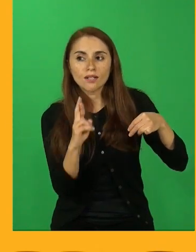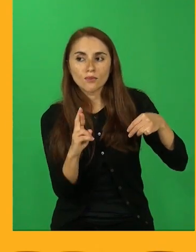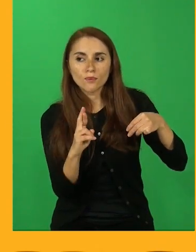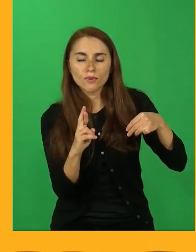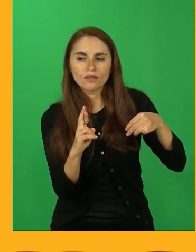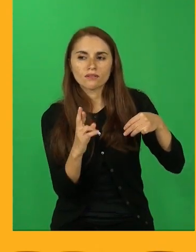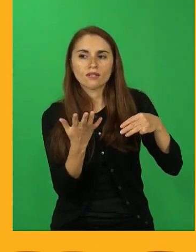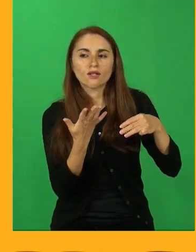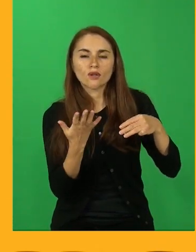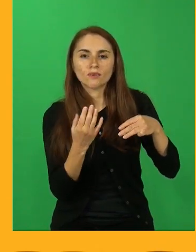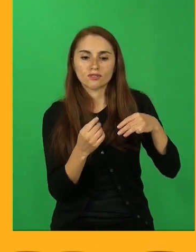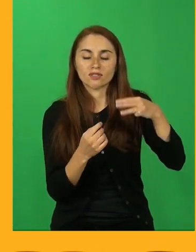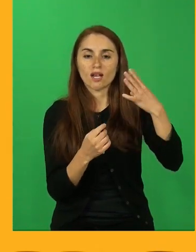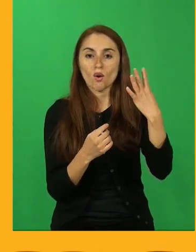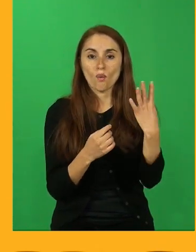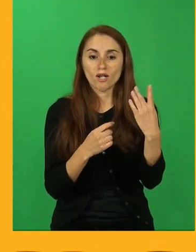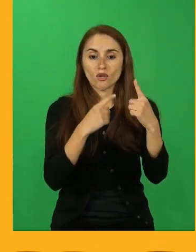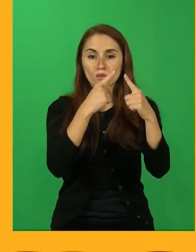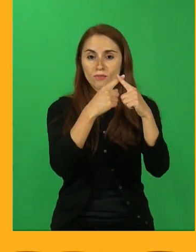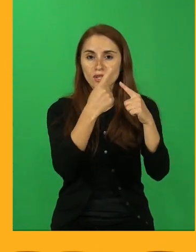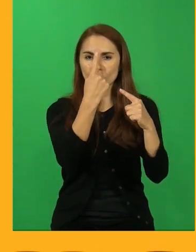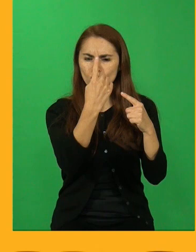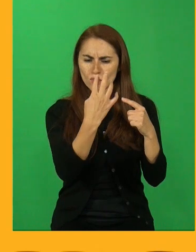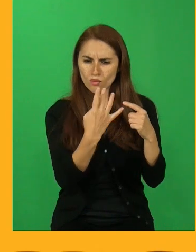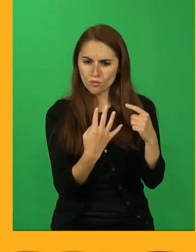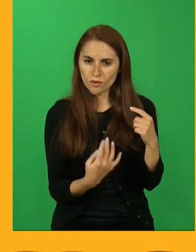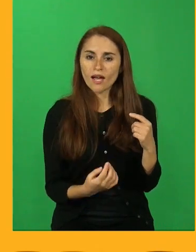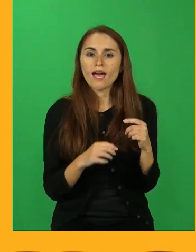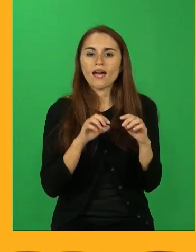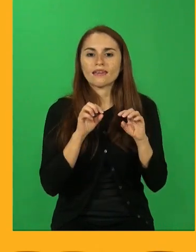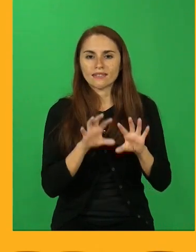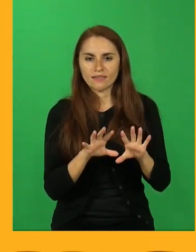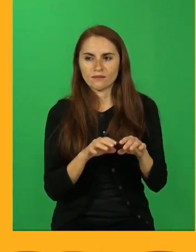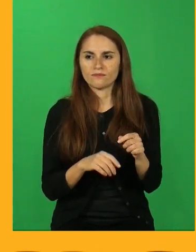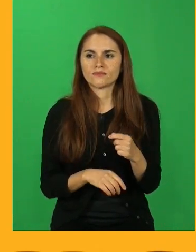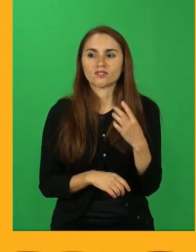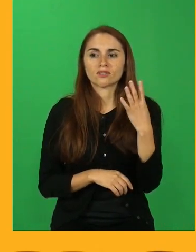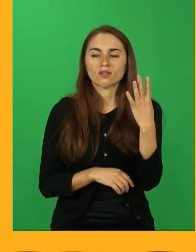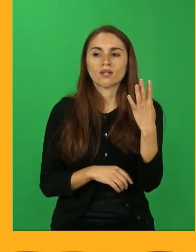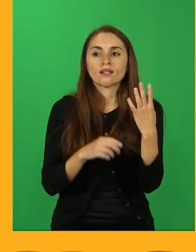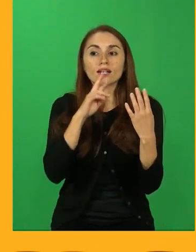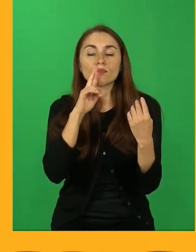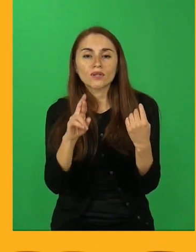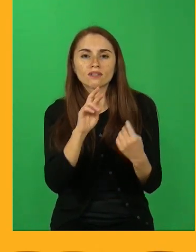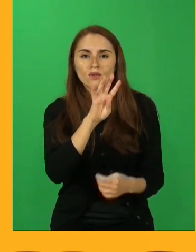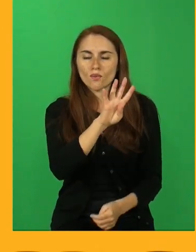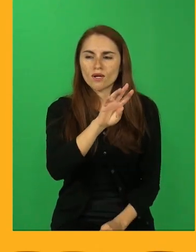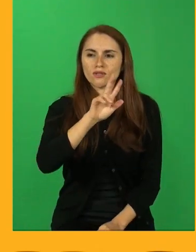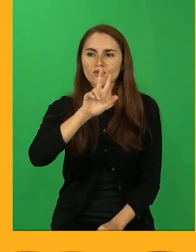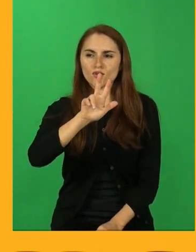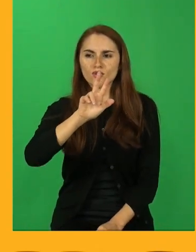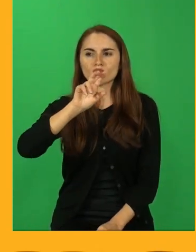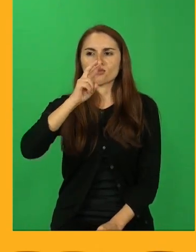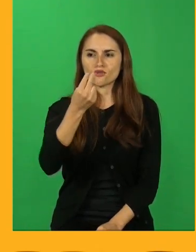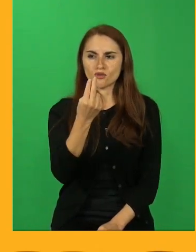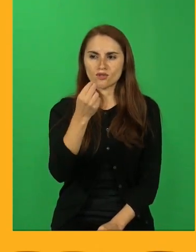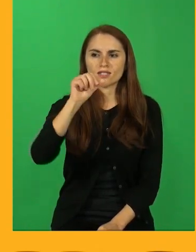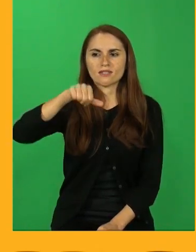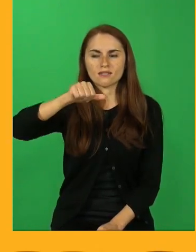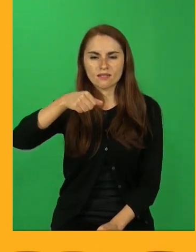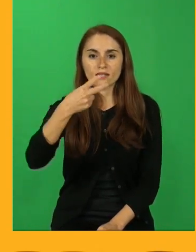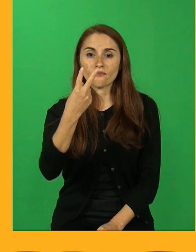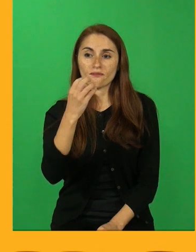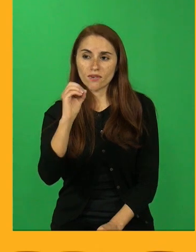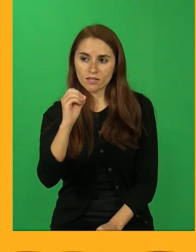el 4 hasta llegar al 10. Entonces tenemos 4, 8, 12, 16,